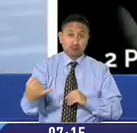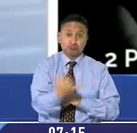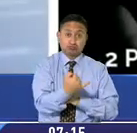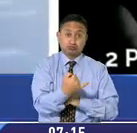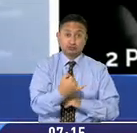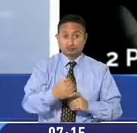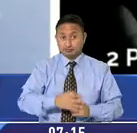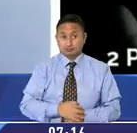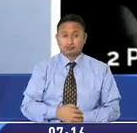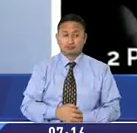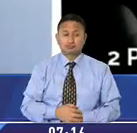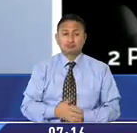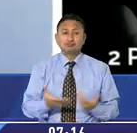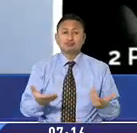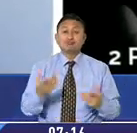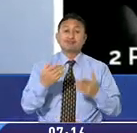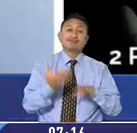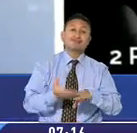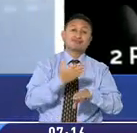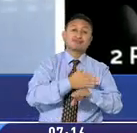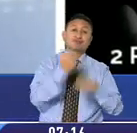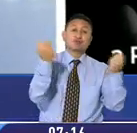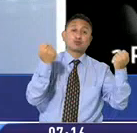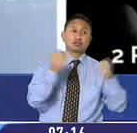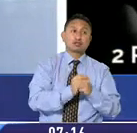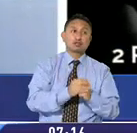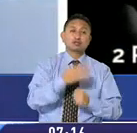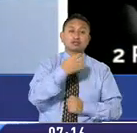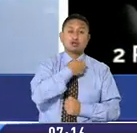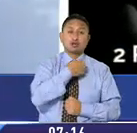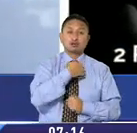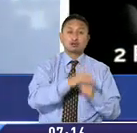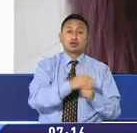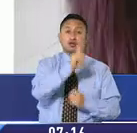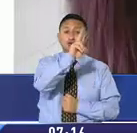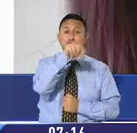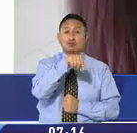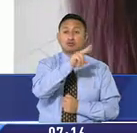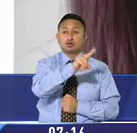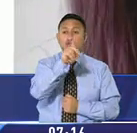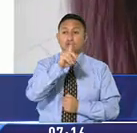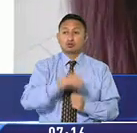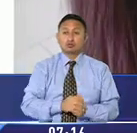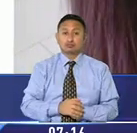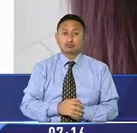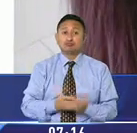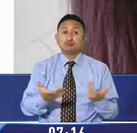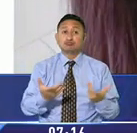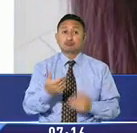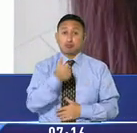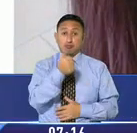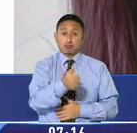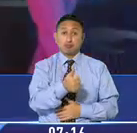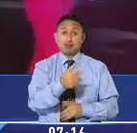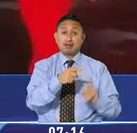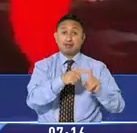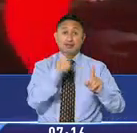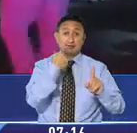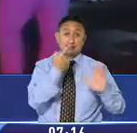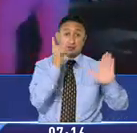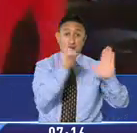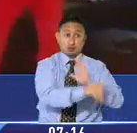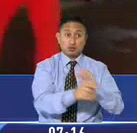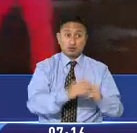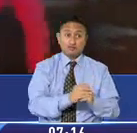modelo manabita durante una fiesta en agosto de 2021. El hecho fue denunciado por la propia Naomi antes de